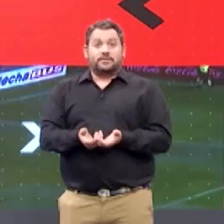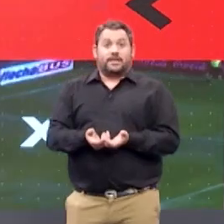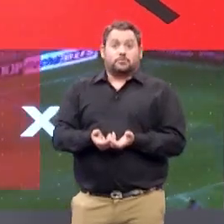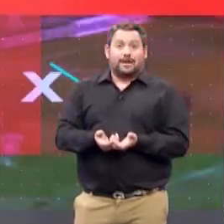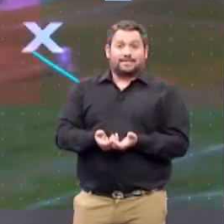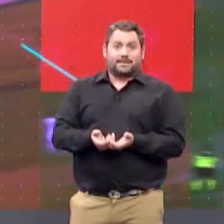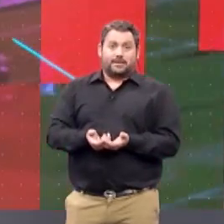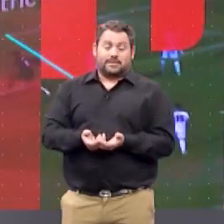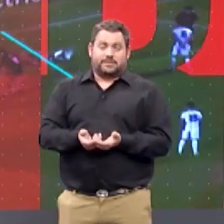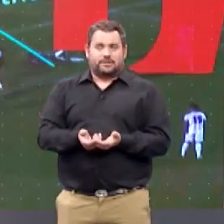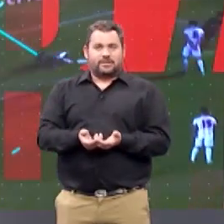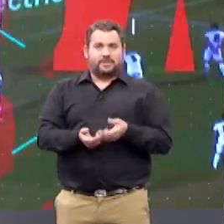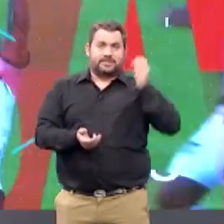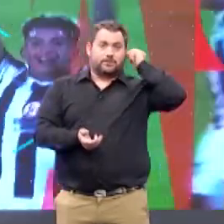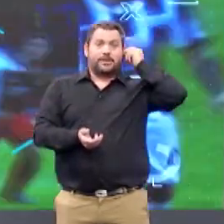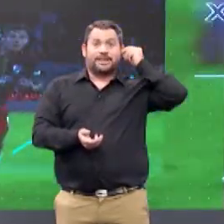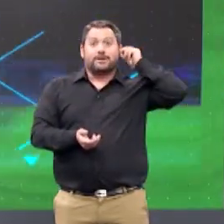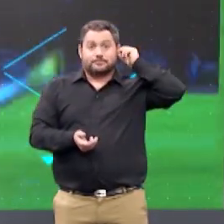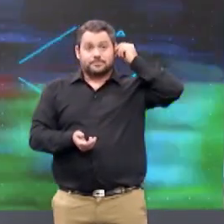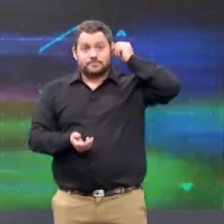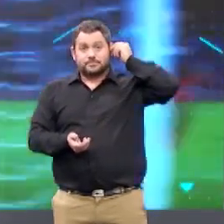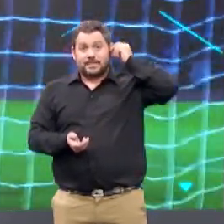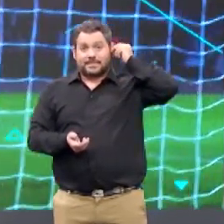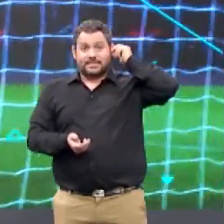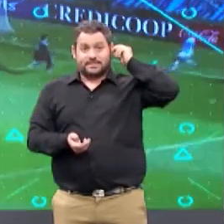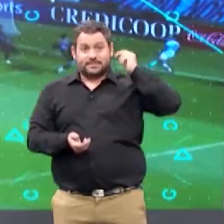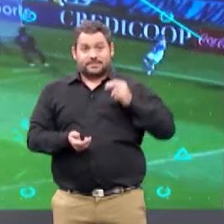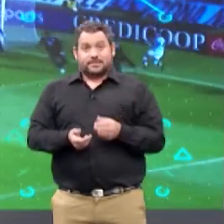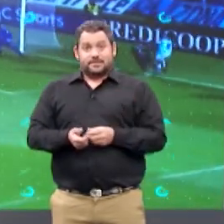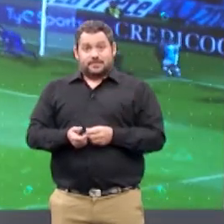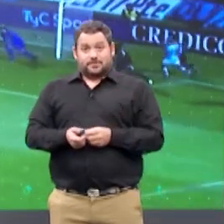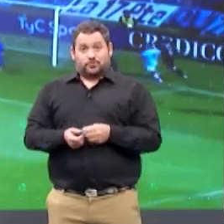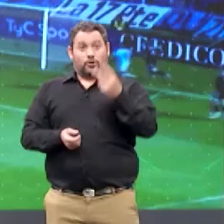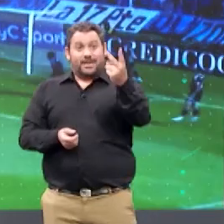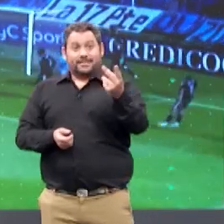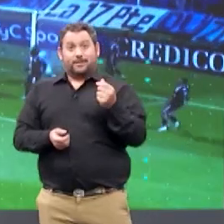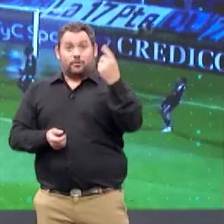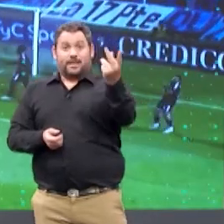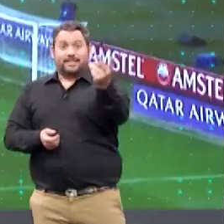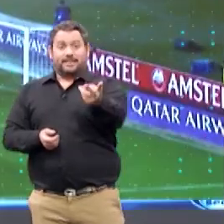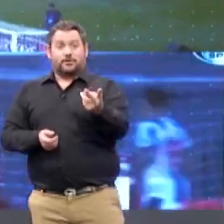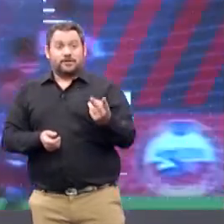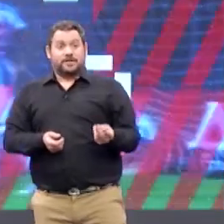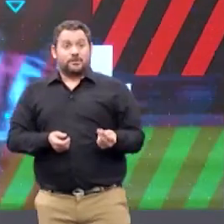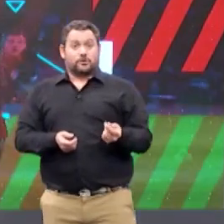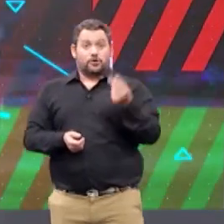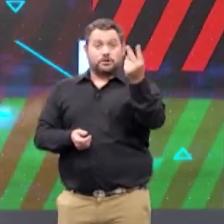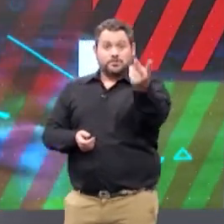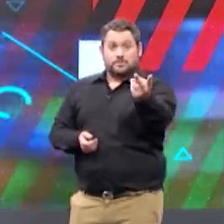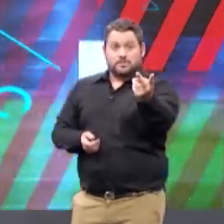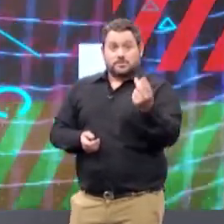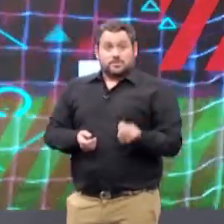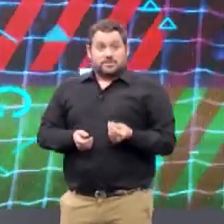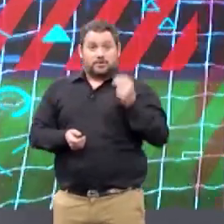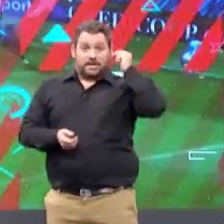a lo que intentó hacerle, que se entienda con la diferencia de nombre, River a Talleres. Con dos delanteros, con Beltrán y con